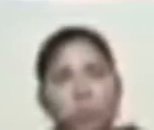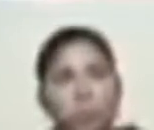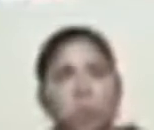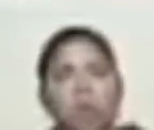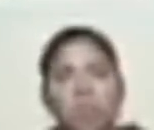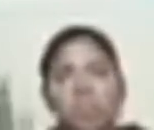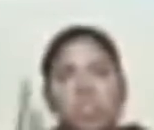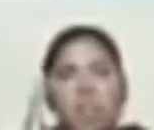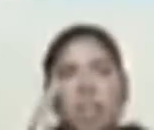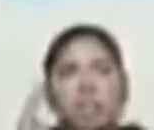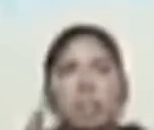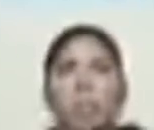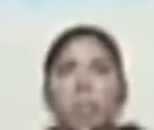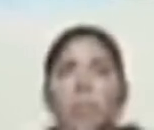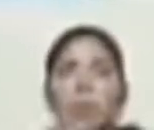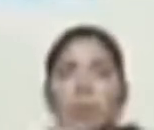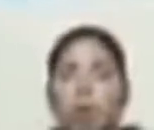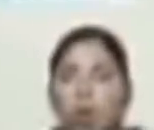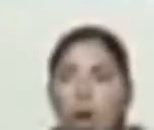por todos lados lastimosamente Venezuela no se va a recuperar